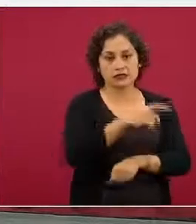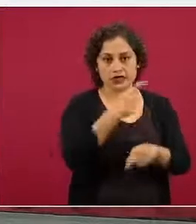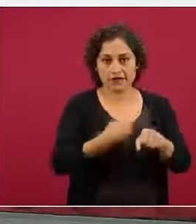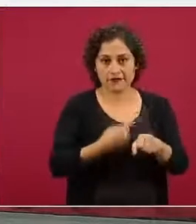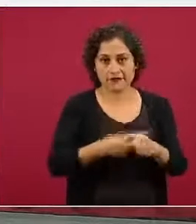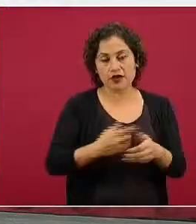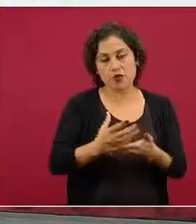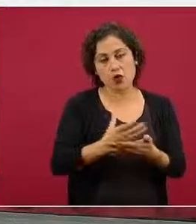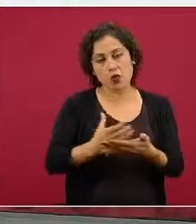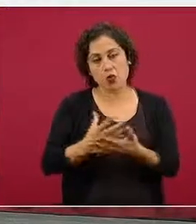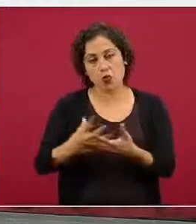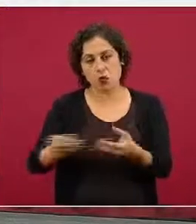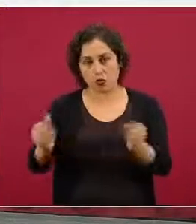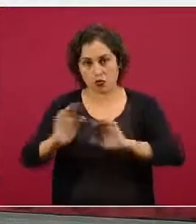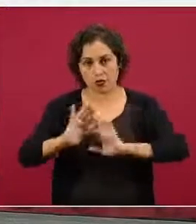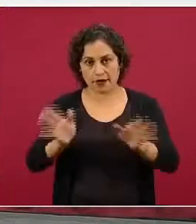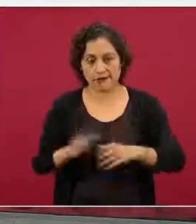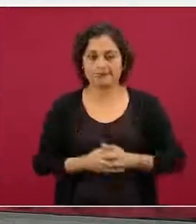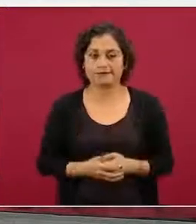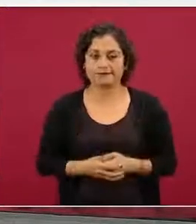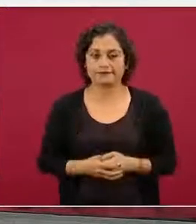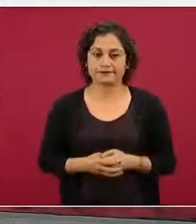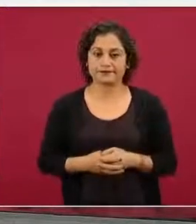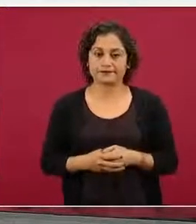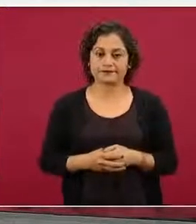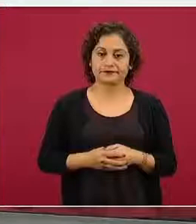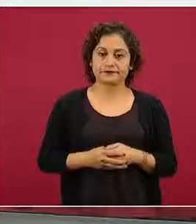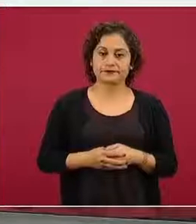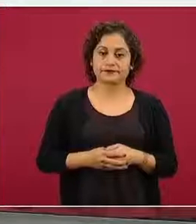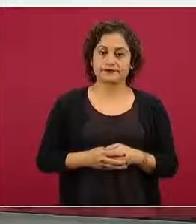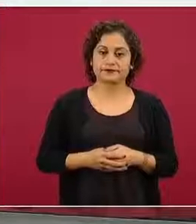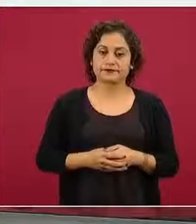al virus SARS-CoV-2.